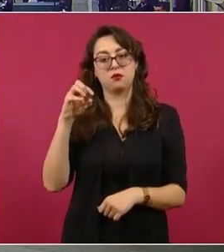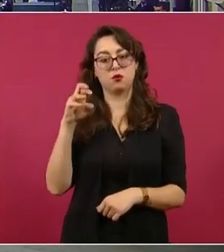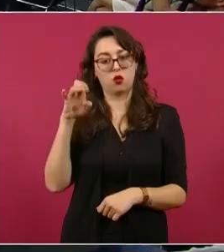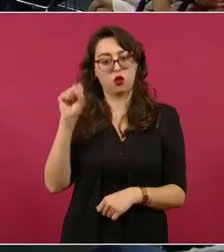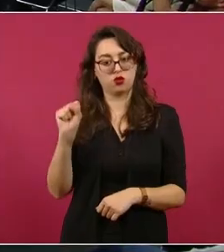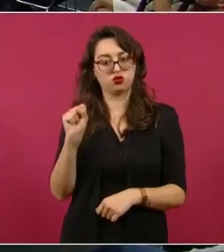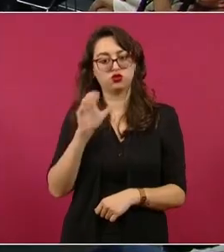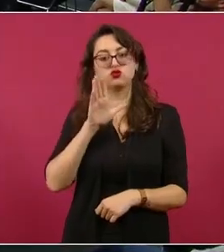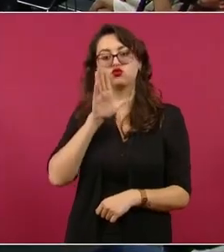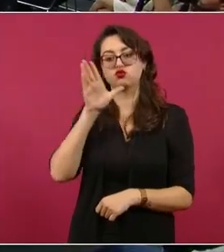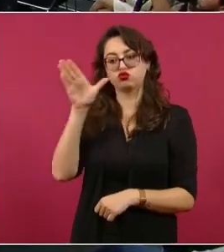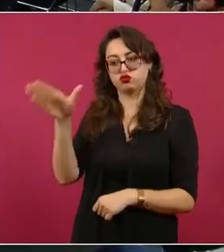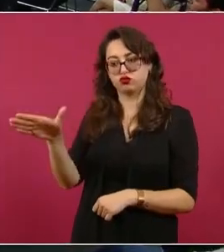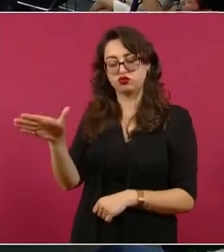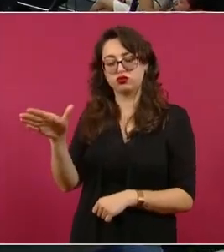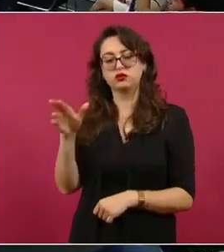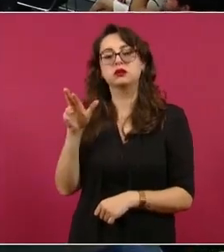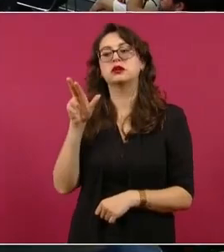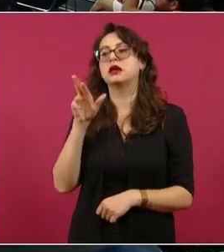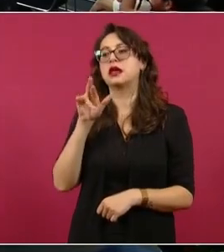y en Reynosa.